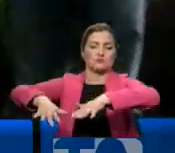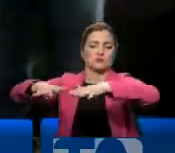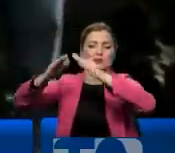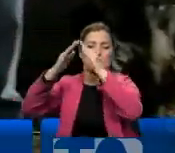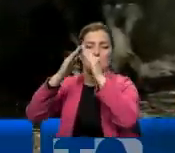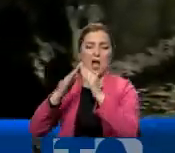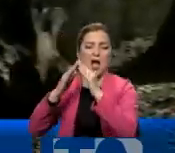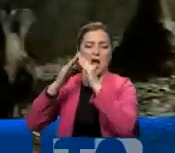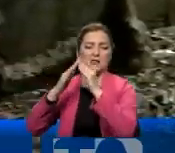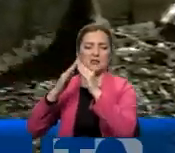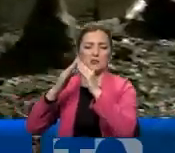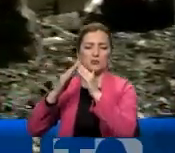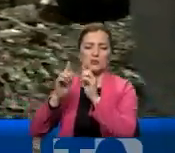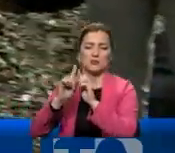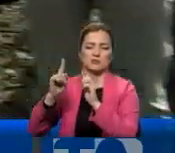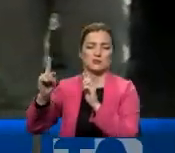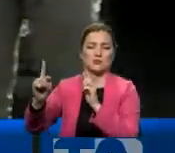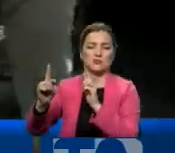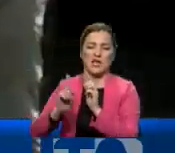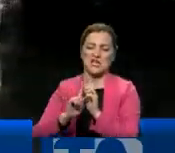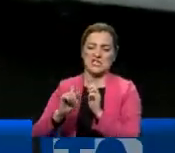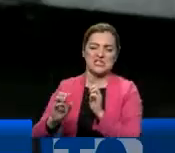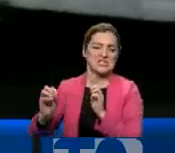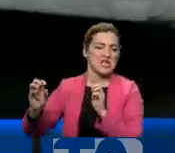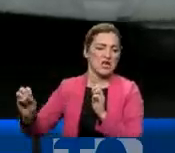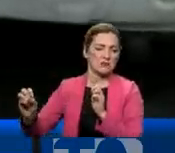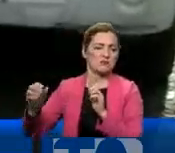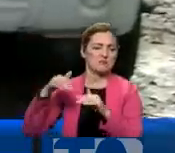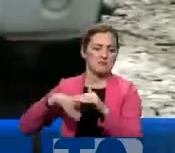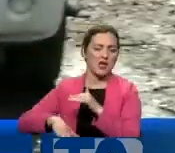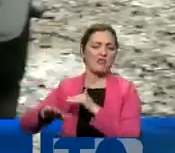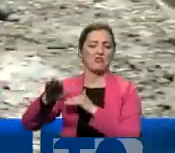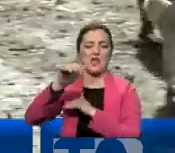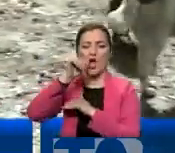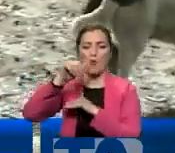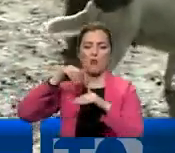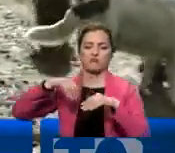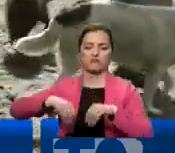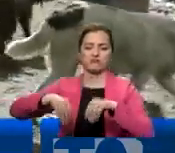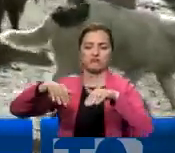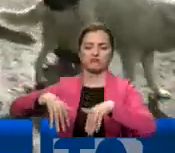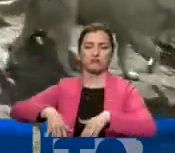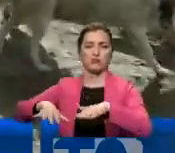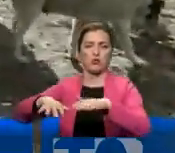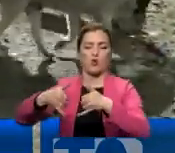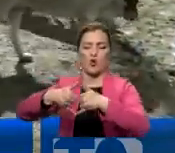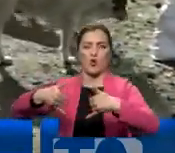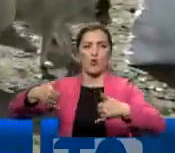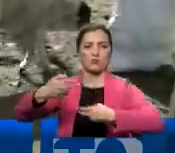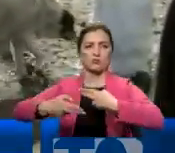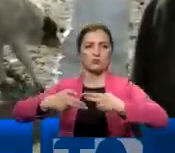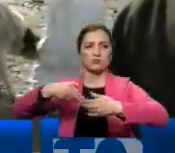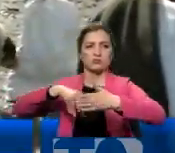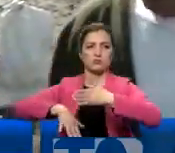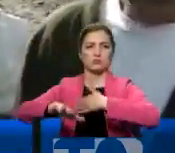más o menos a 100 metros, que entra hasta, o sea, todos los locales,